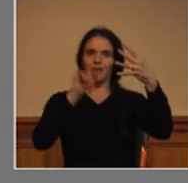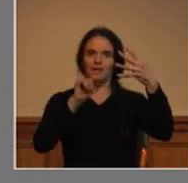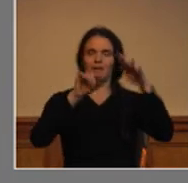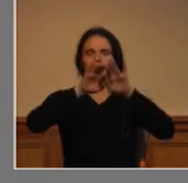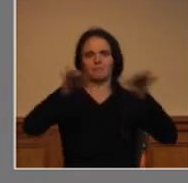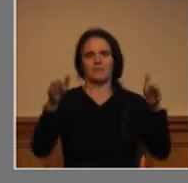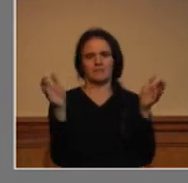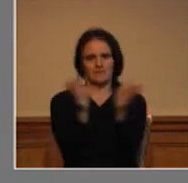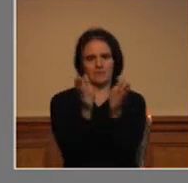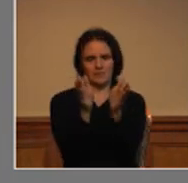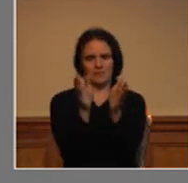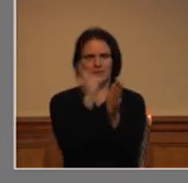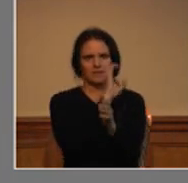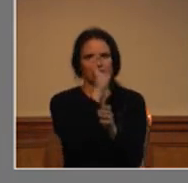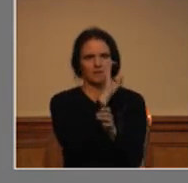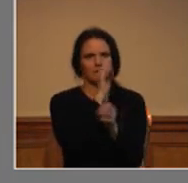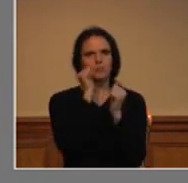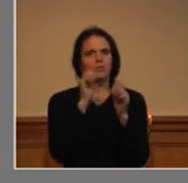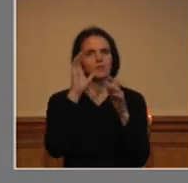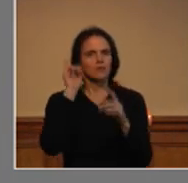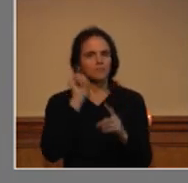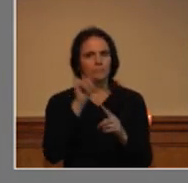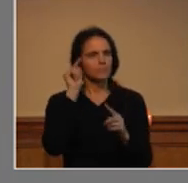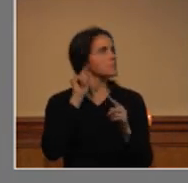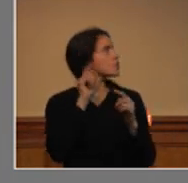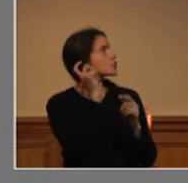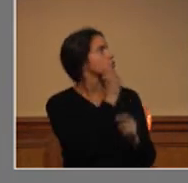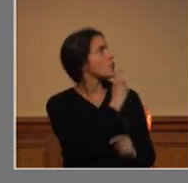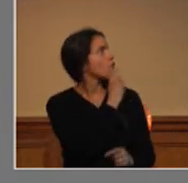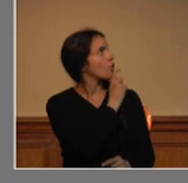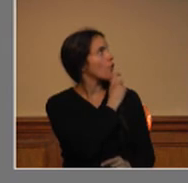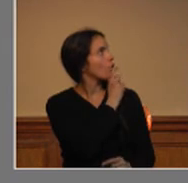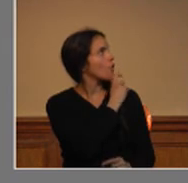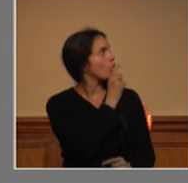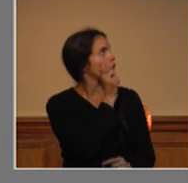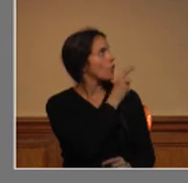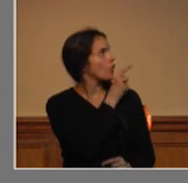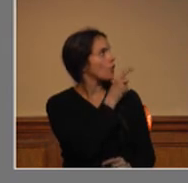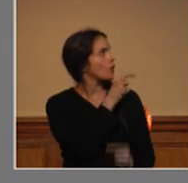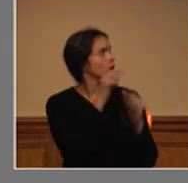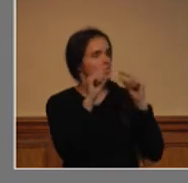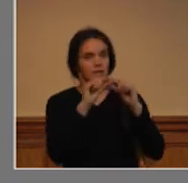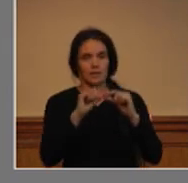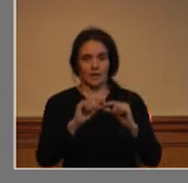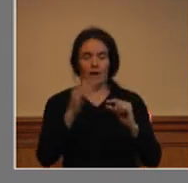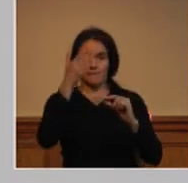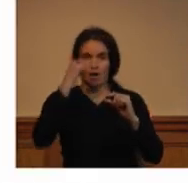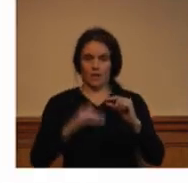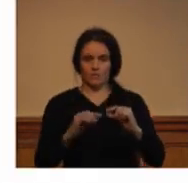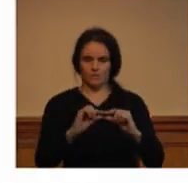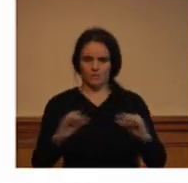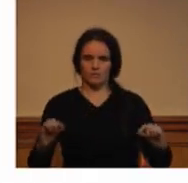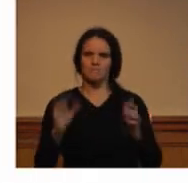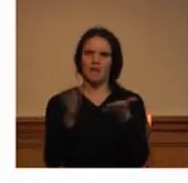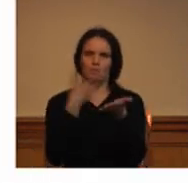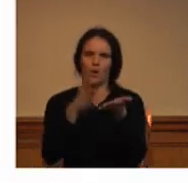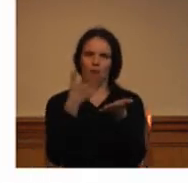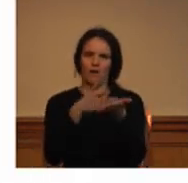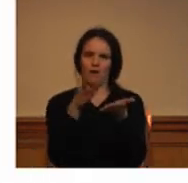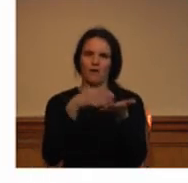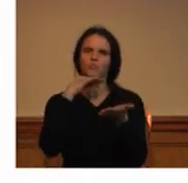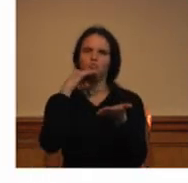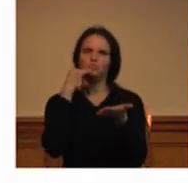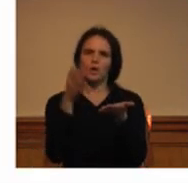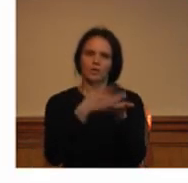Aquí, si pueden ver, se puede acceder apretando ese botón rojo y al manual a través de seleccionar el link que está asociado a